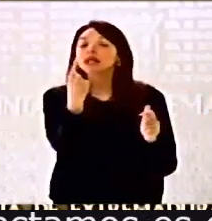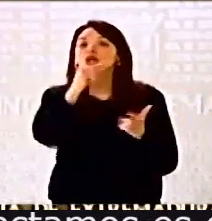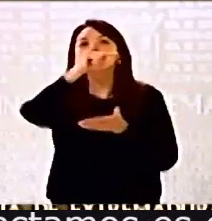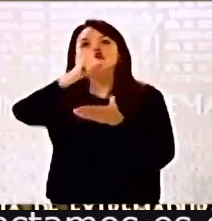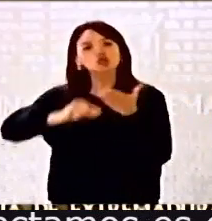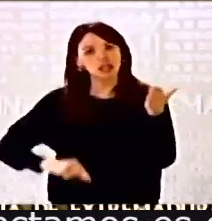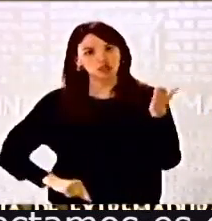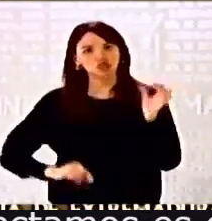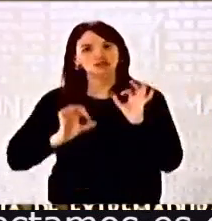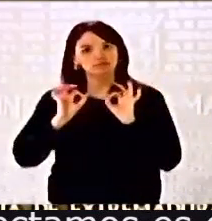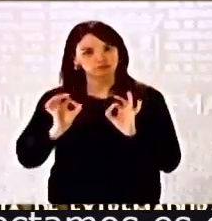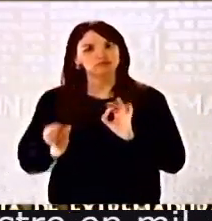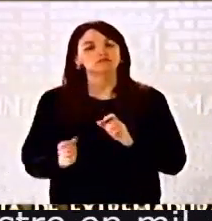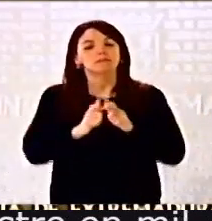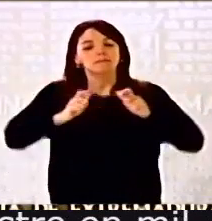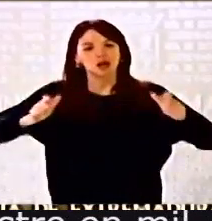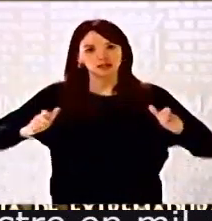empleos.